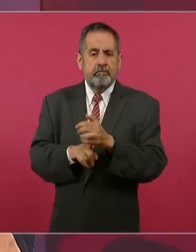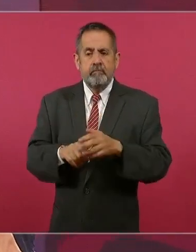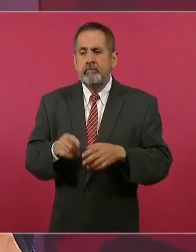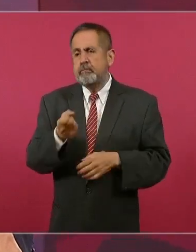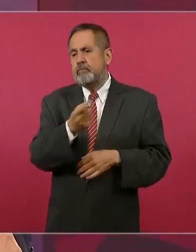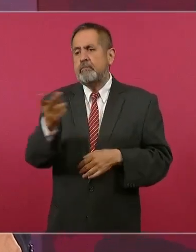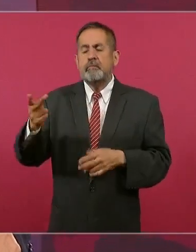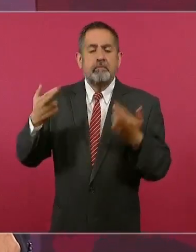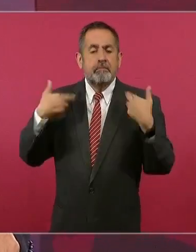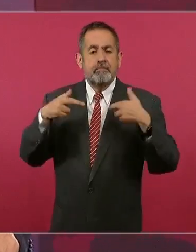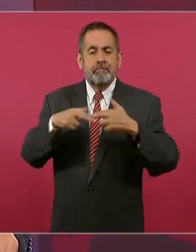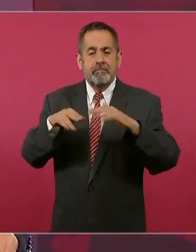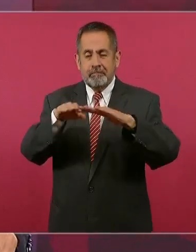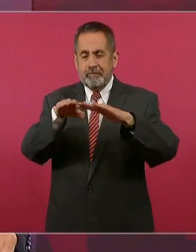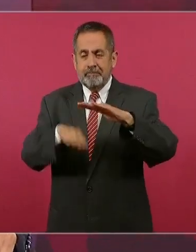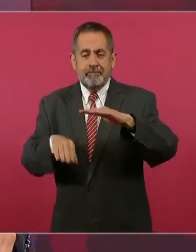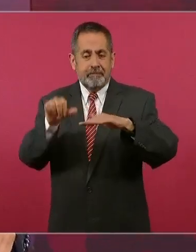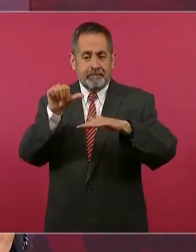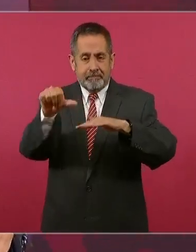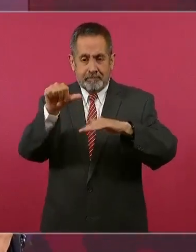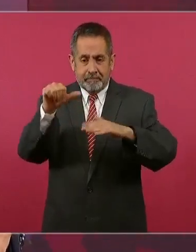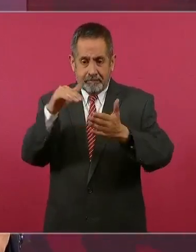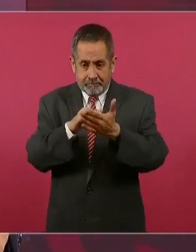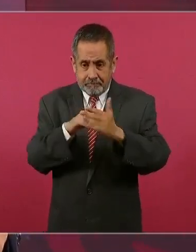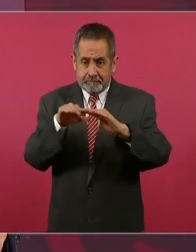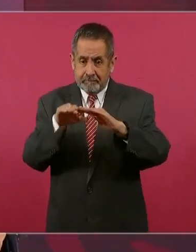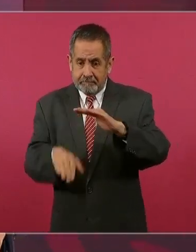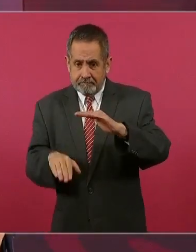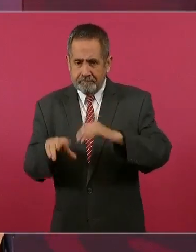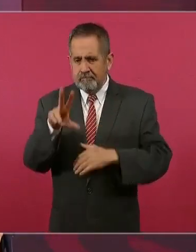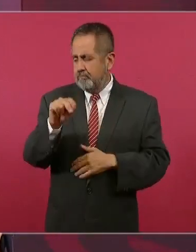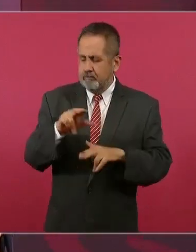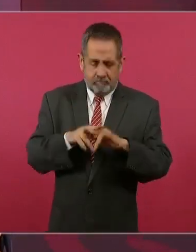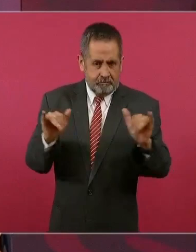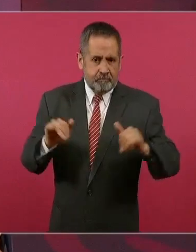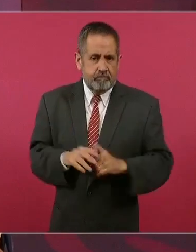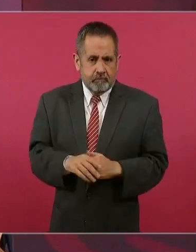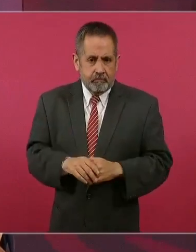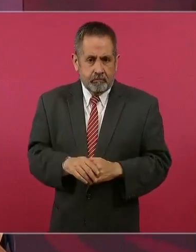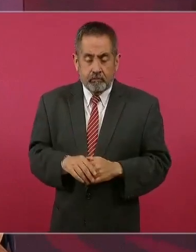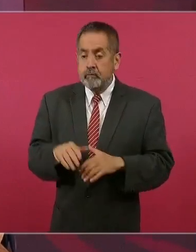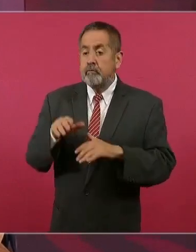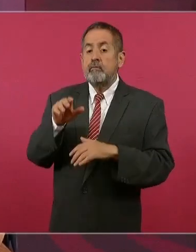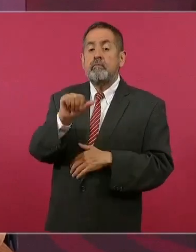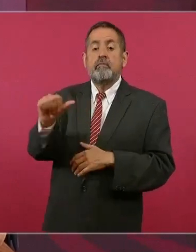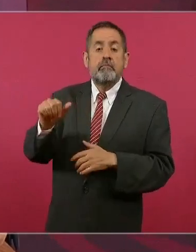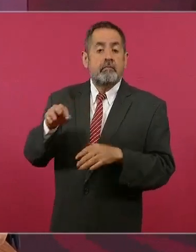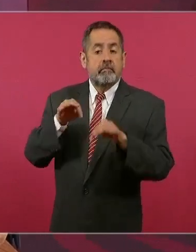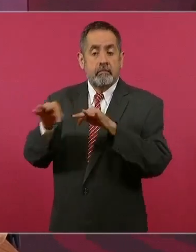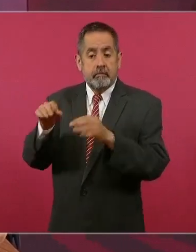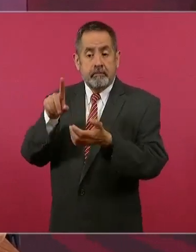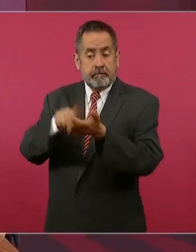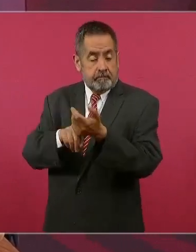maestro va a ganar menos de 16 mil pesos, ningún trabajador de la educación.